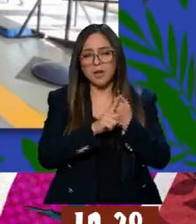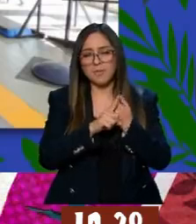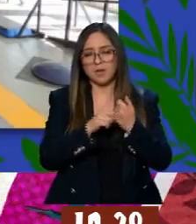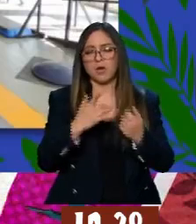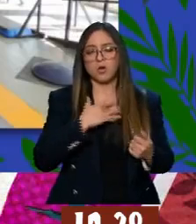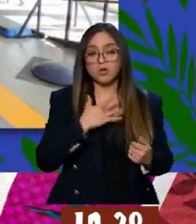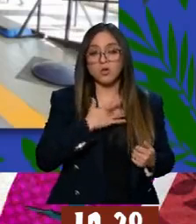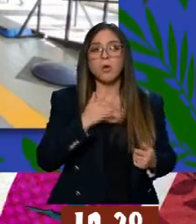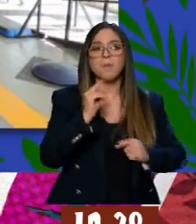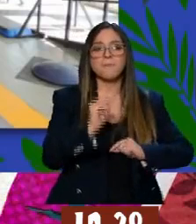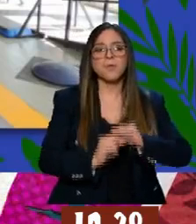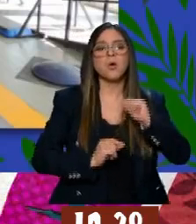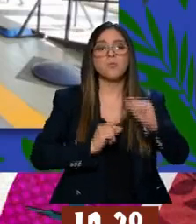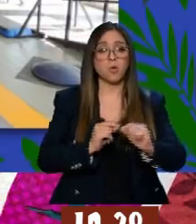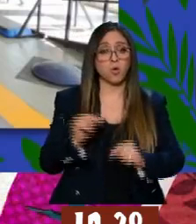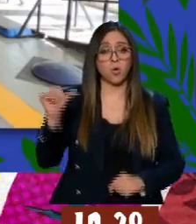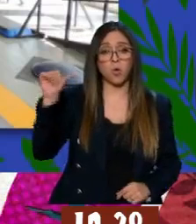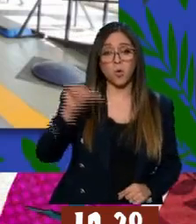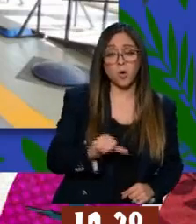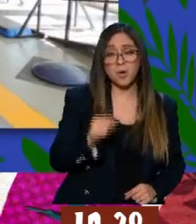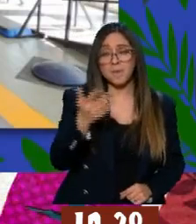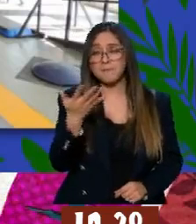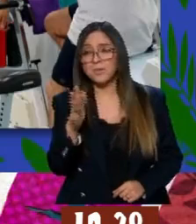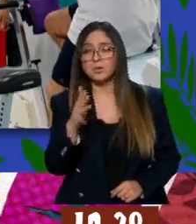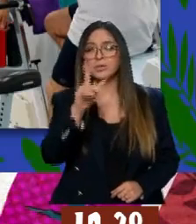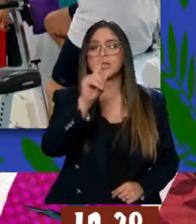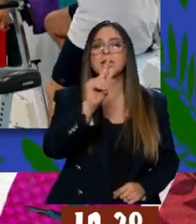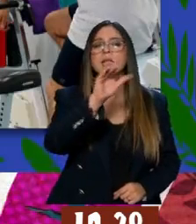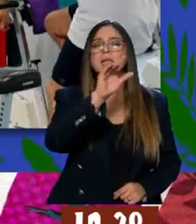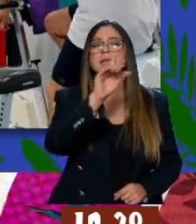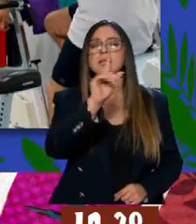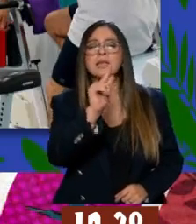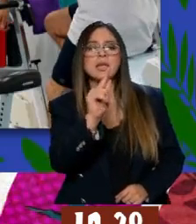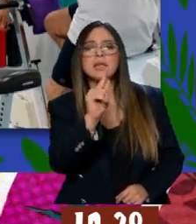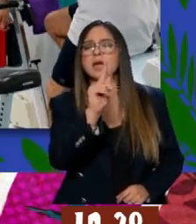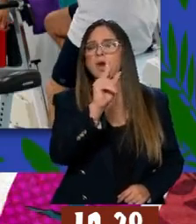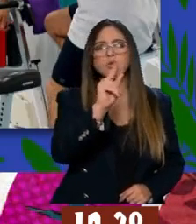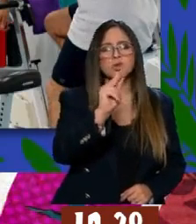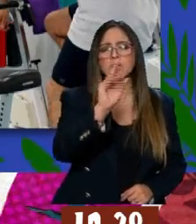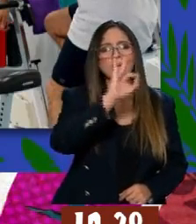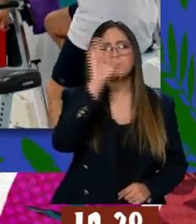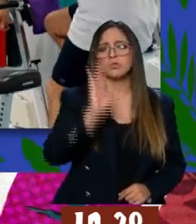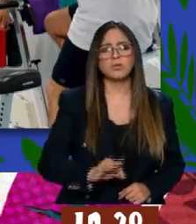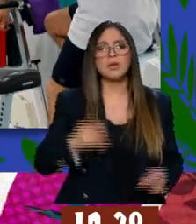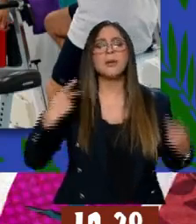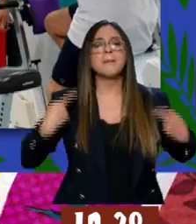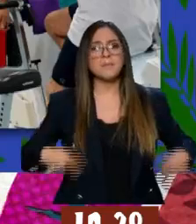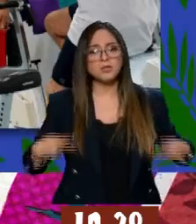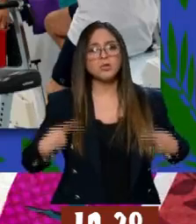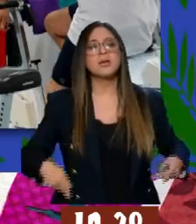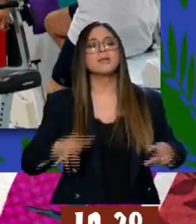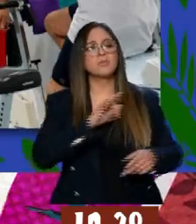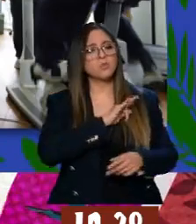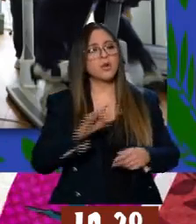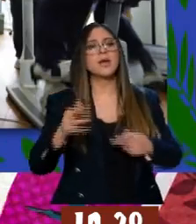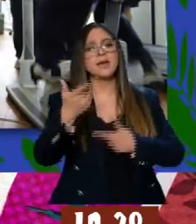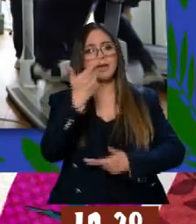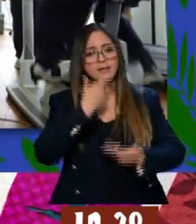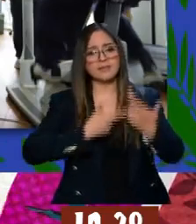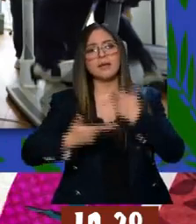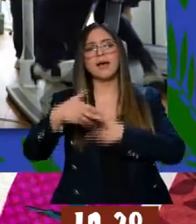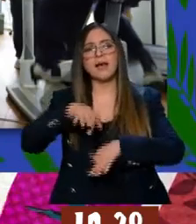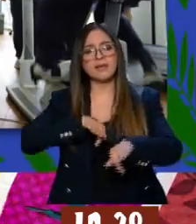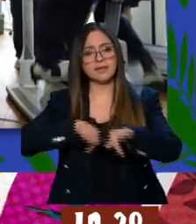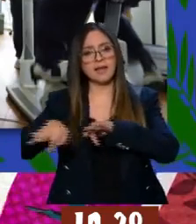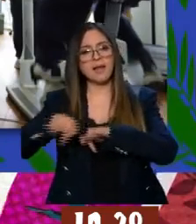vaya rehabilitándose. Hoy, alrededor del 70%, 80% de los pacientes se reintegran sociolaboralmente a través